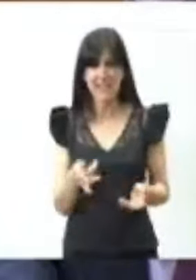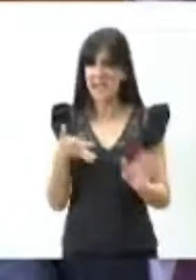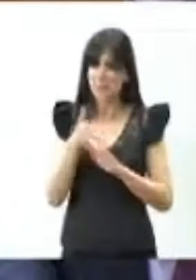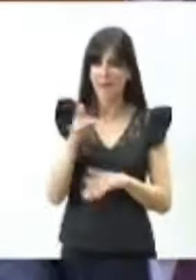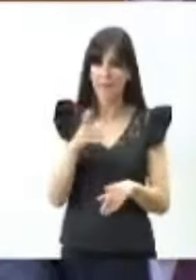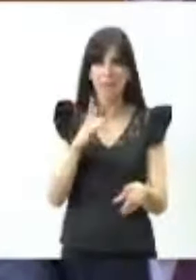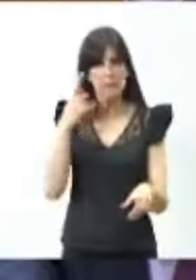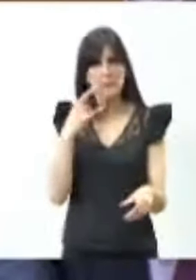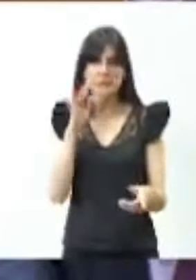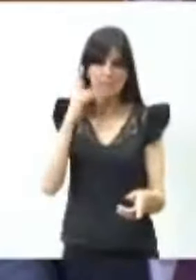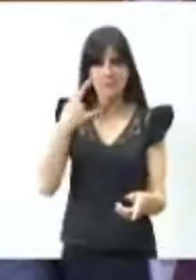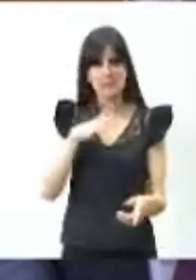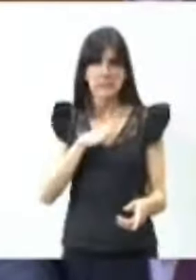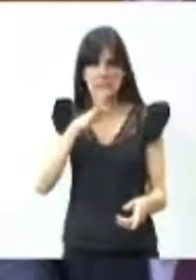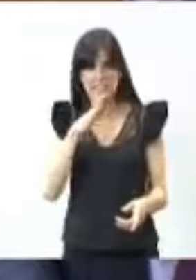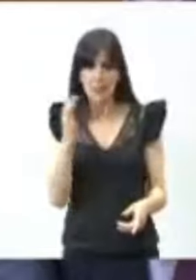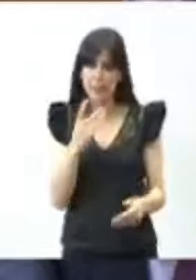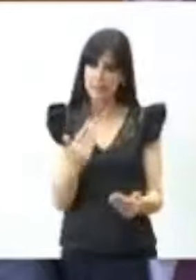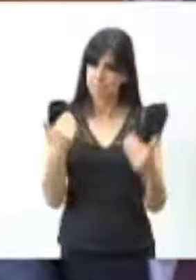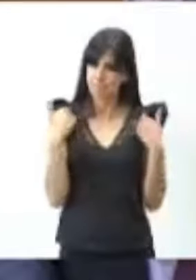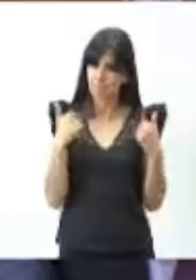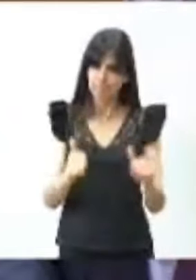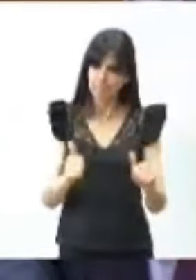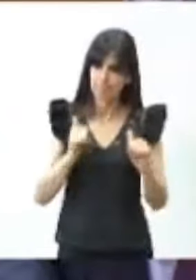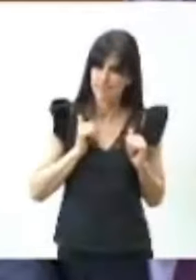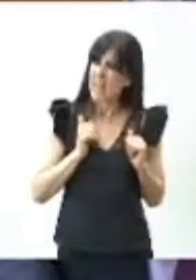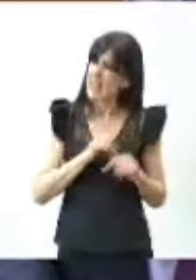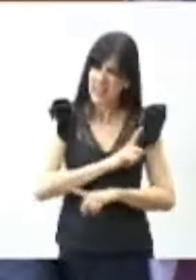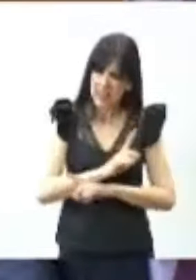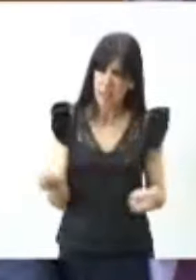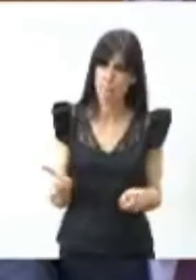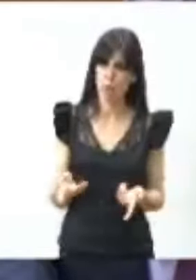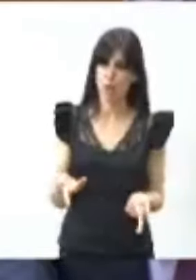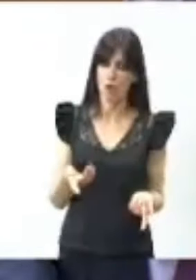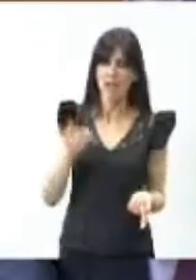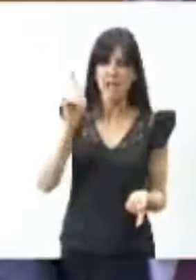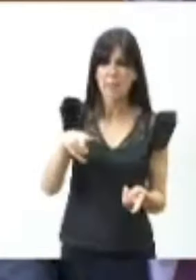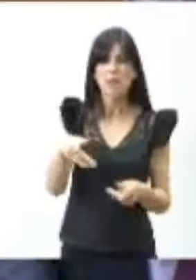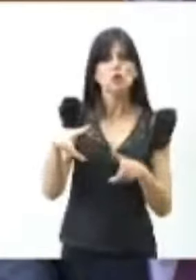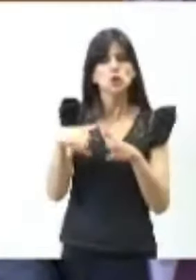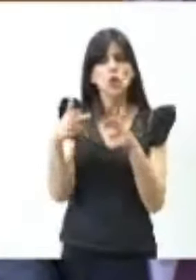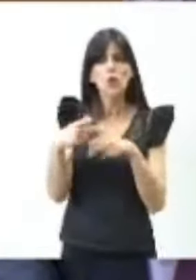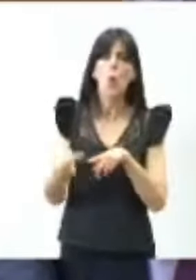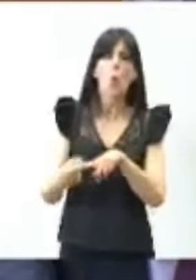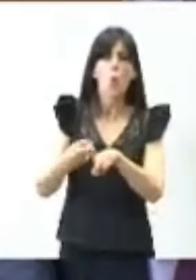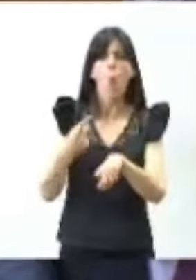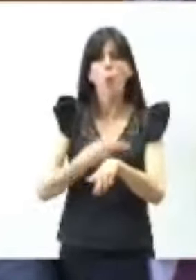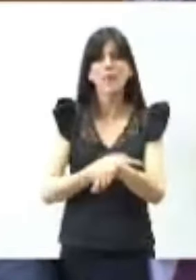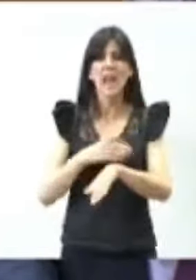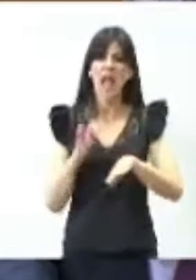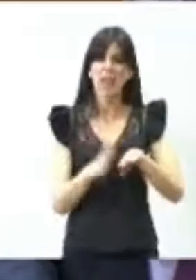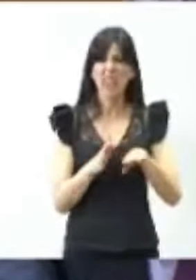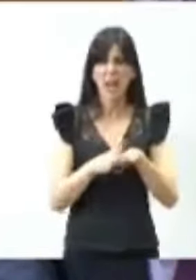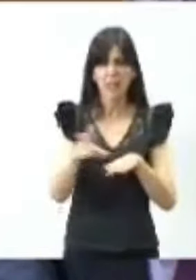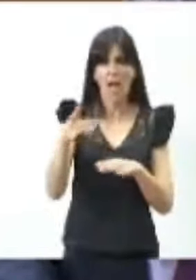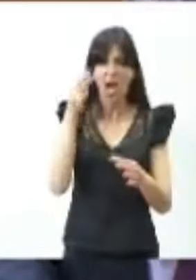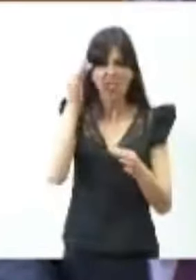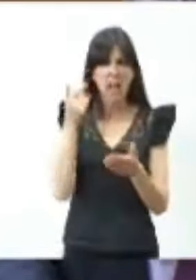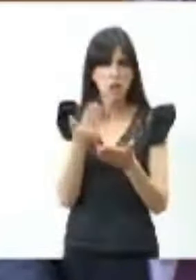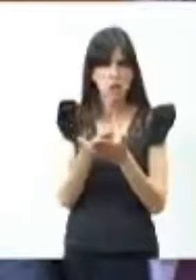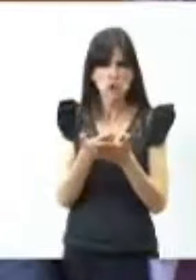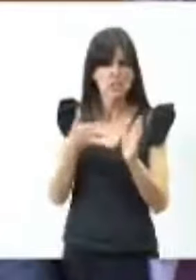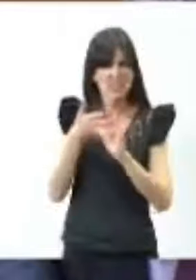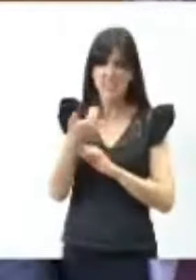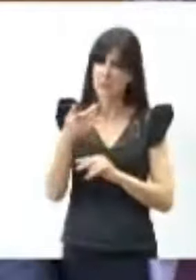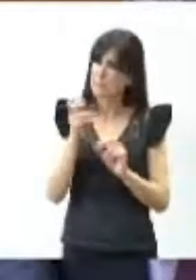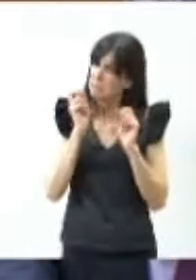tampoco se hacen responsables. Ustedes y sus socios, los de la ultraizquierda, tienen los peores datos de Biogen y lo que